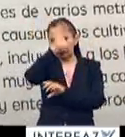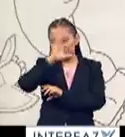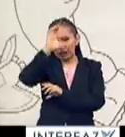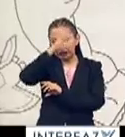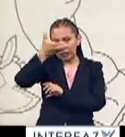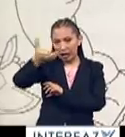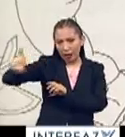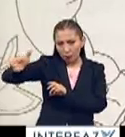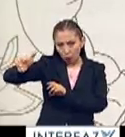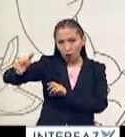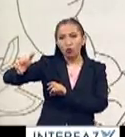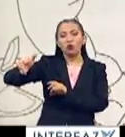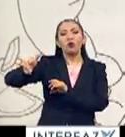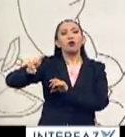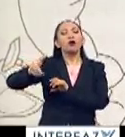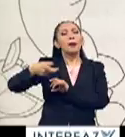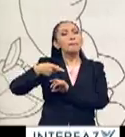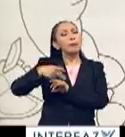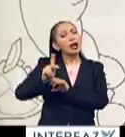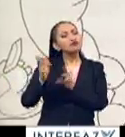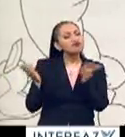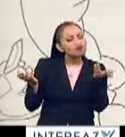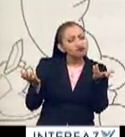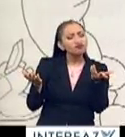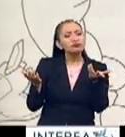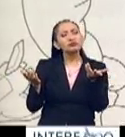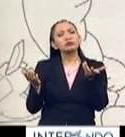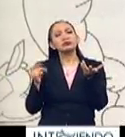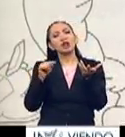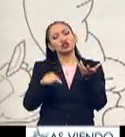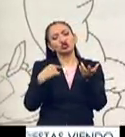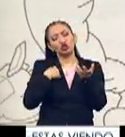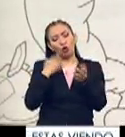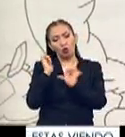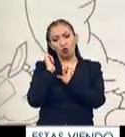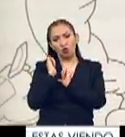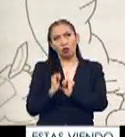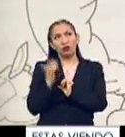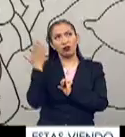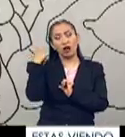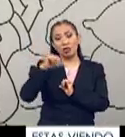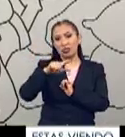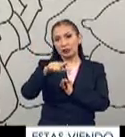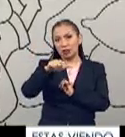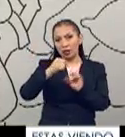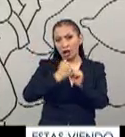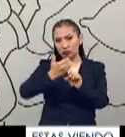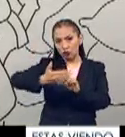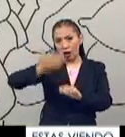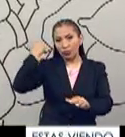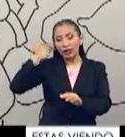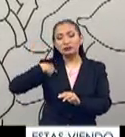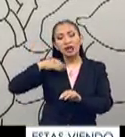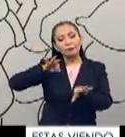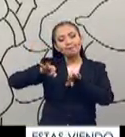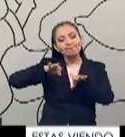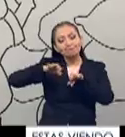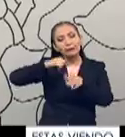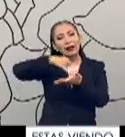ciencias agrícolas. Pero bueno, yo me hice cargo hace 17 años de las tareas